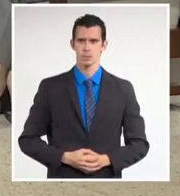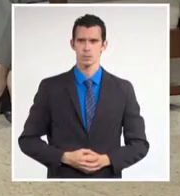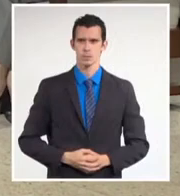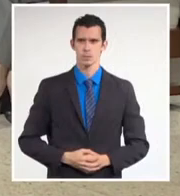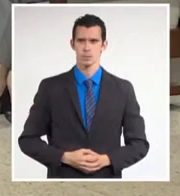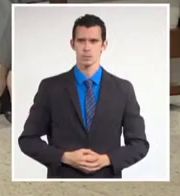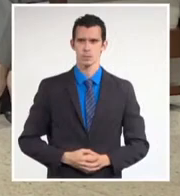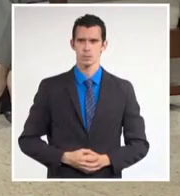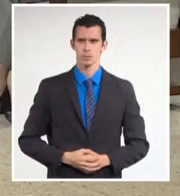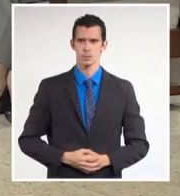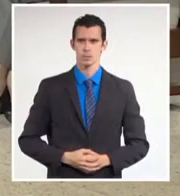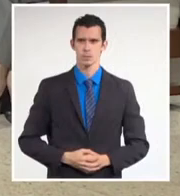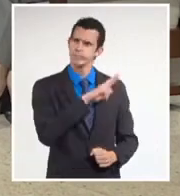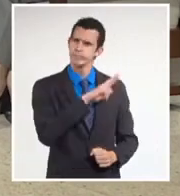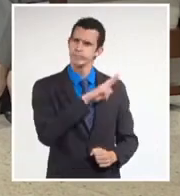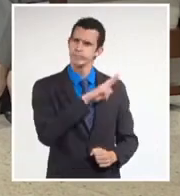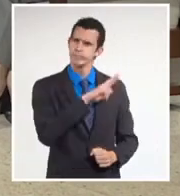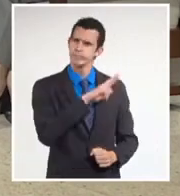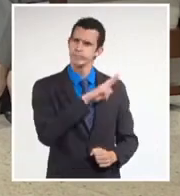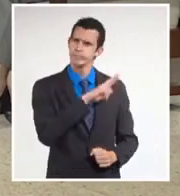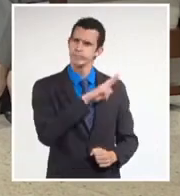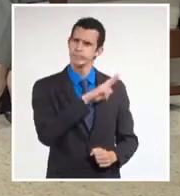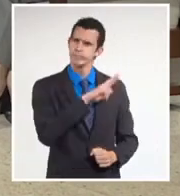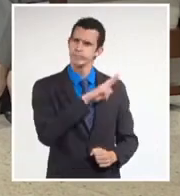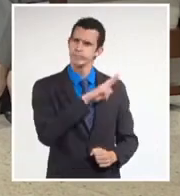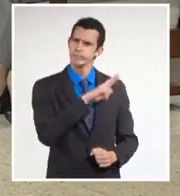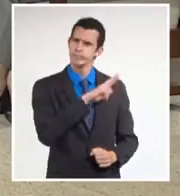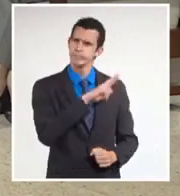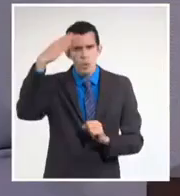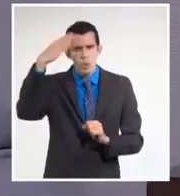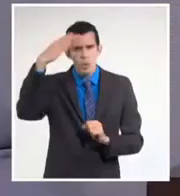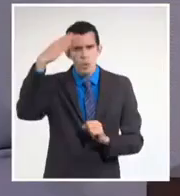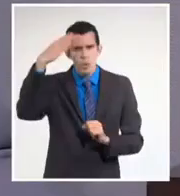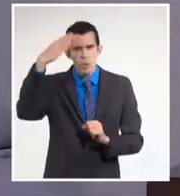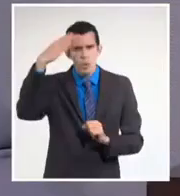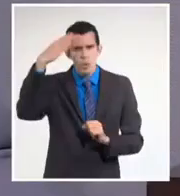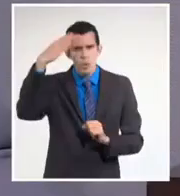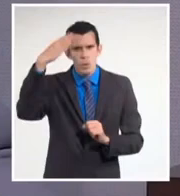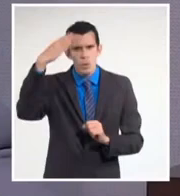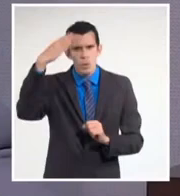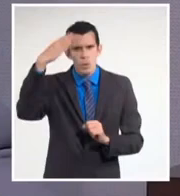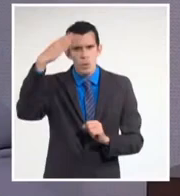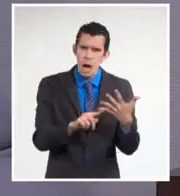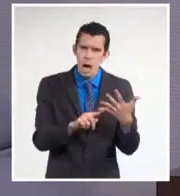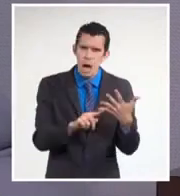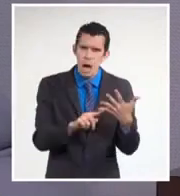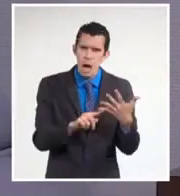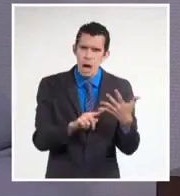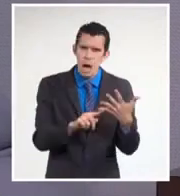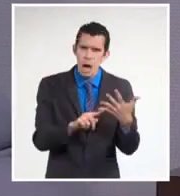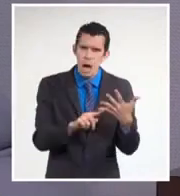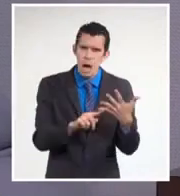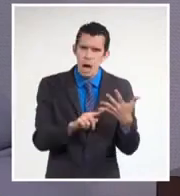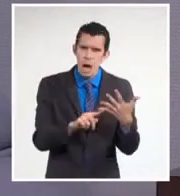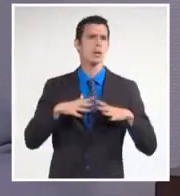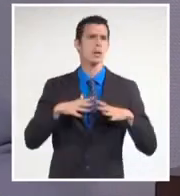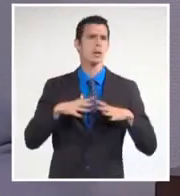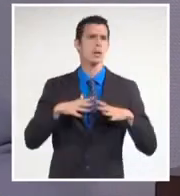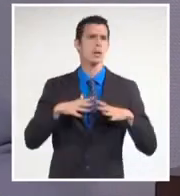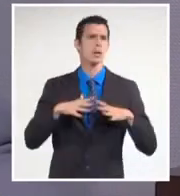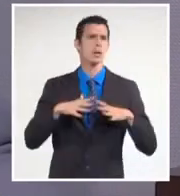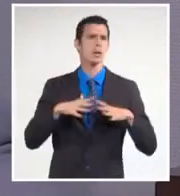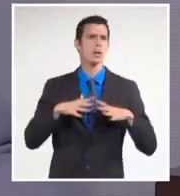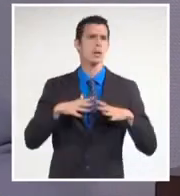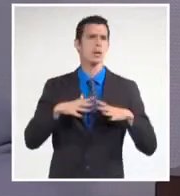y el partido en la primera fila no está cruzado de brazos. Se ha hecho una pregunta en estos